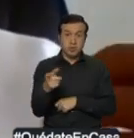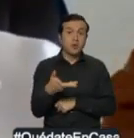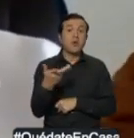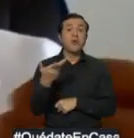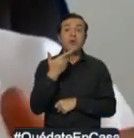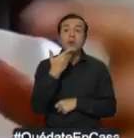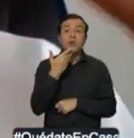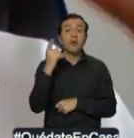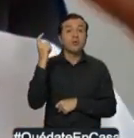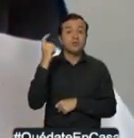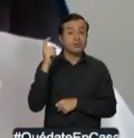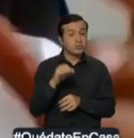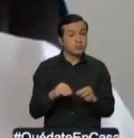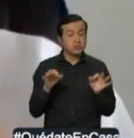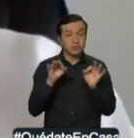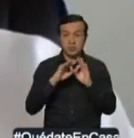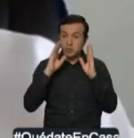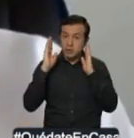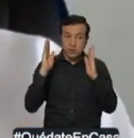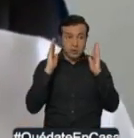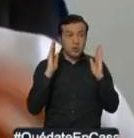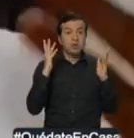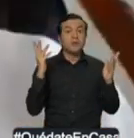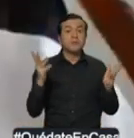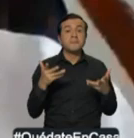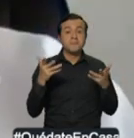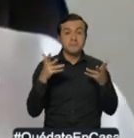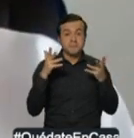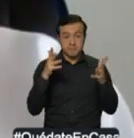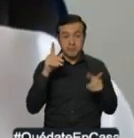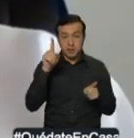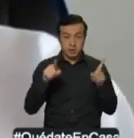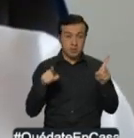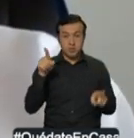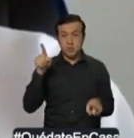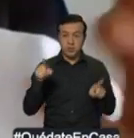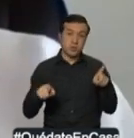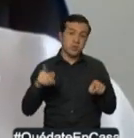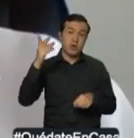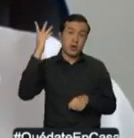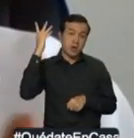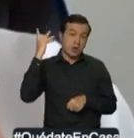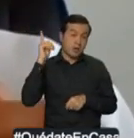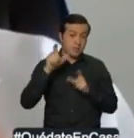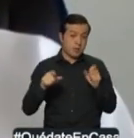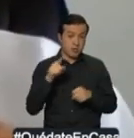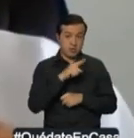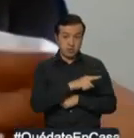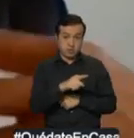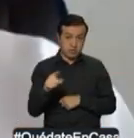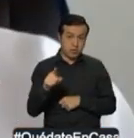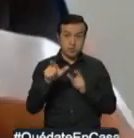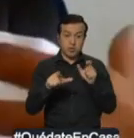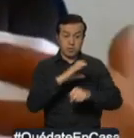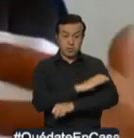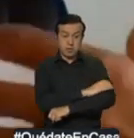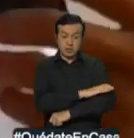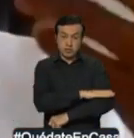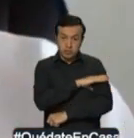requieren atención que un poco se había puesto en pausa me refiero a personas hipertensas